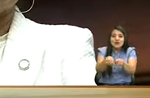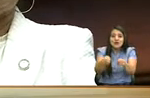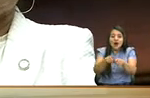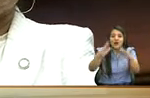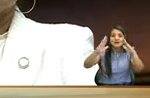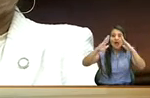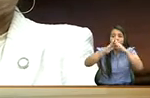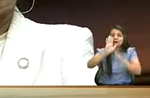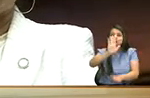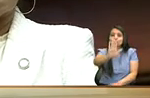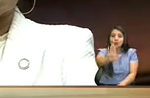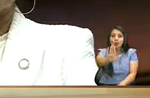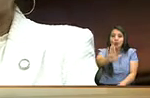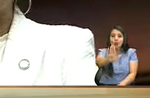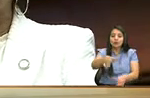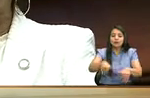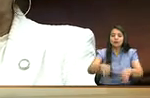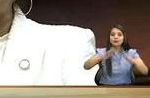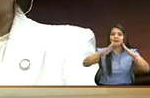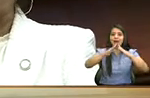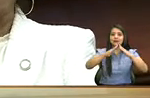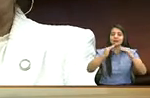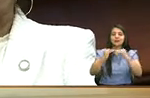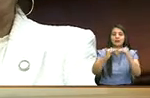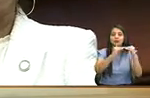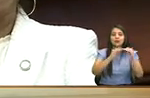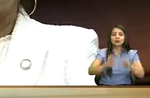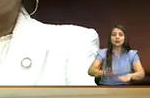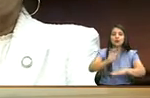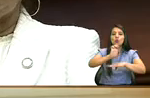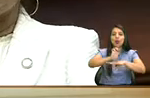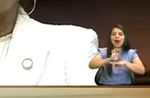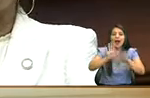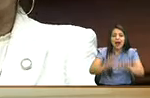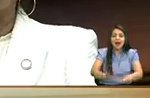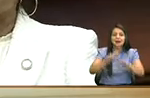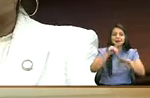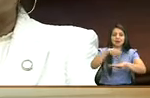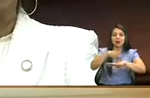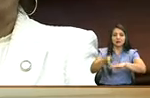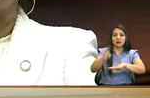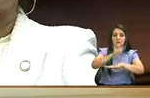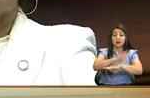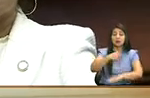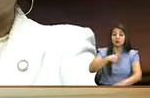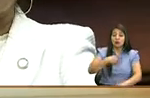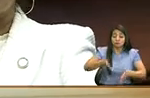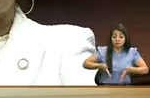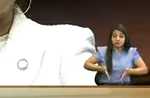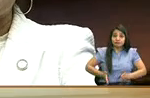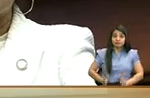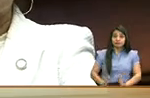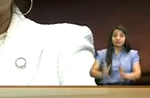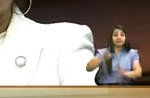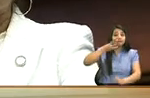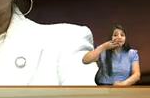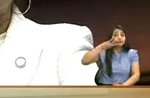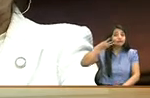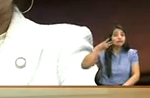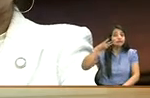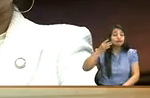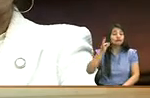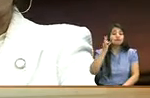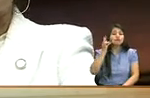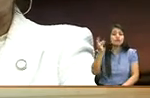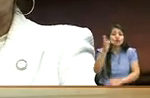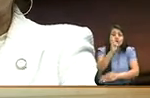en la Casa de la Democracia del Ecuador. Yo soy una mujer amazónica, humilde, que